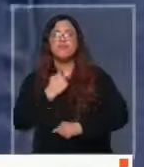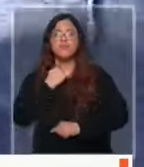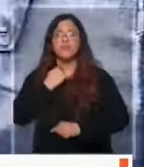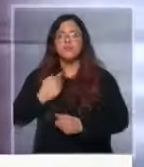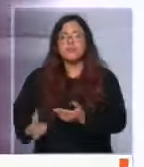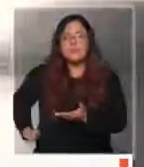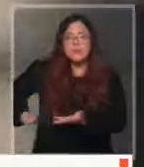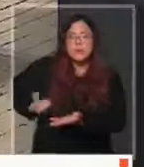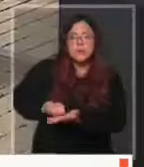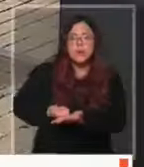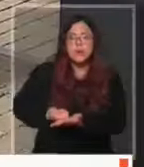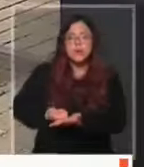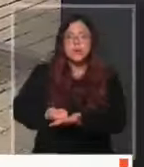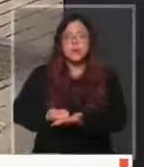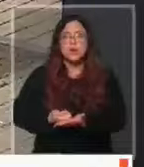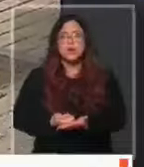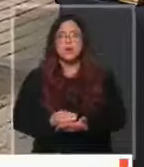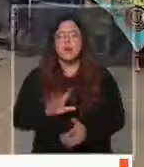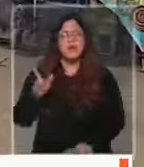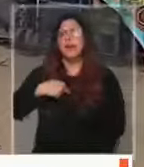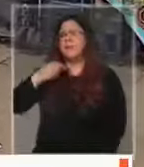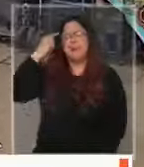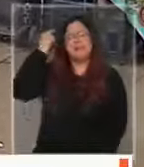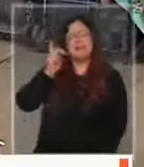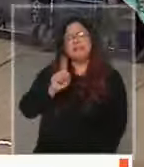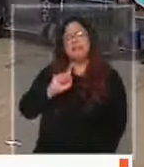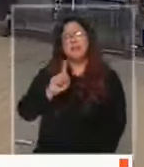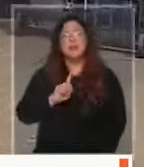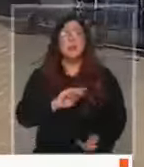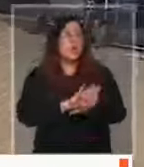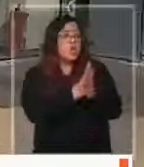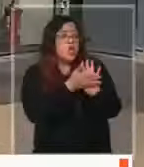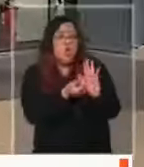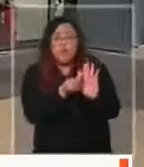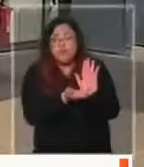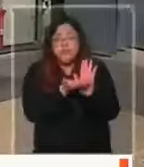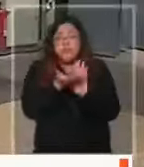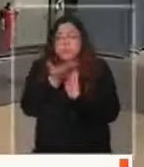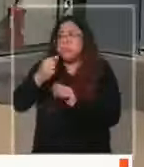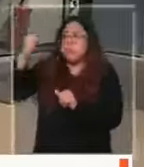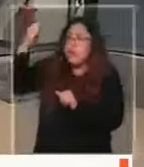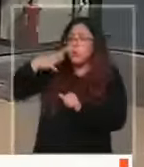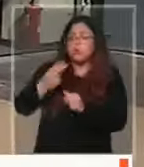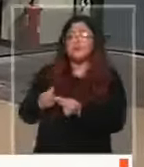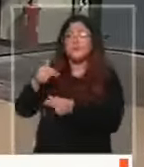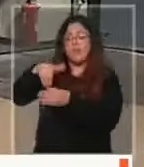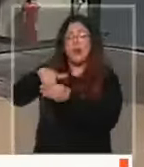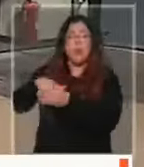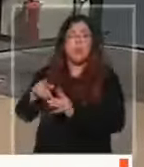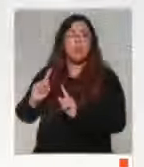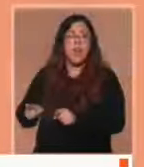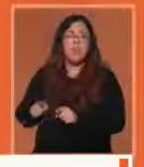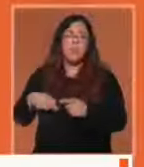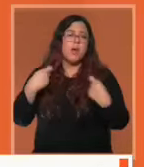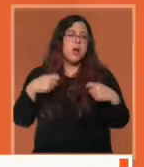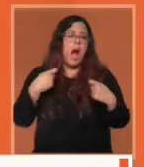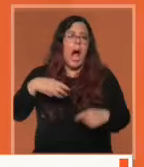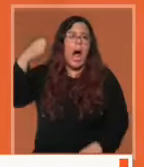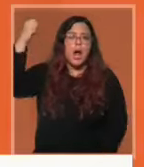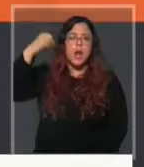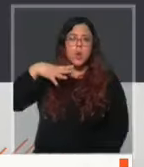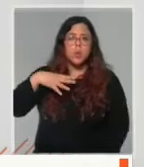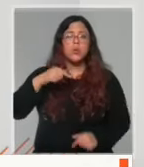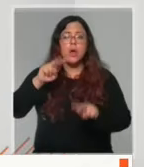bolsillo. No quiero ni pensarlo. Todo sube, po. La luz. Hay que ahorrar nomás también porque igual está cara la luz. Los